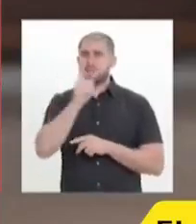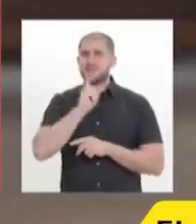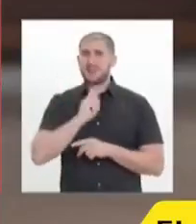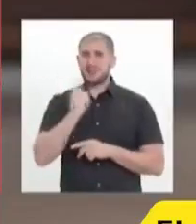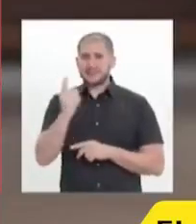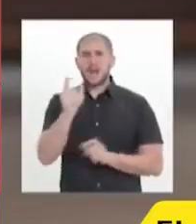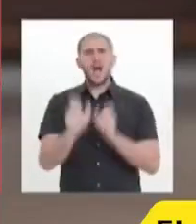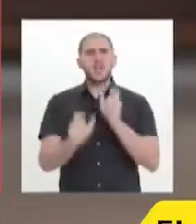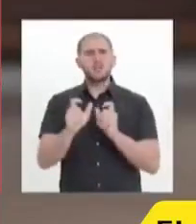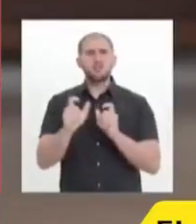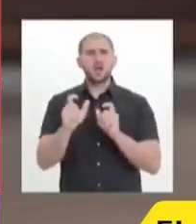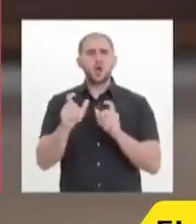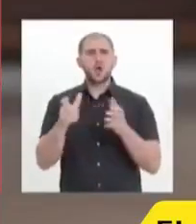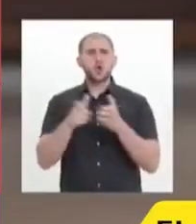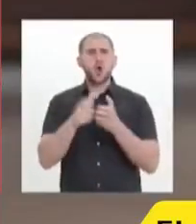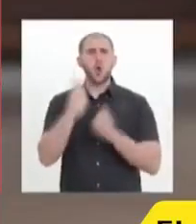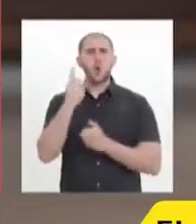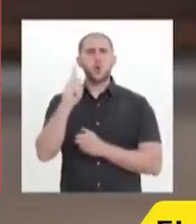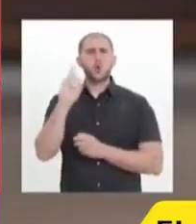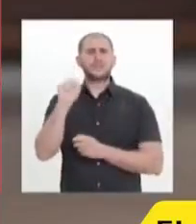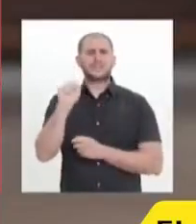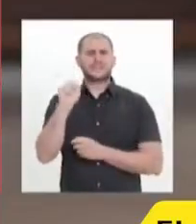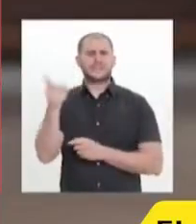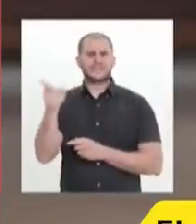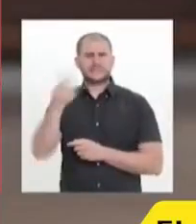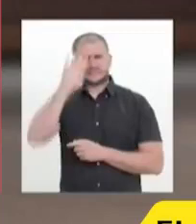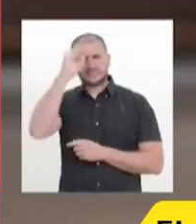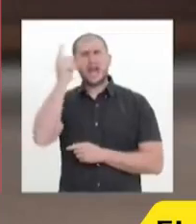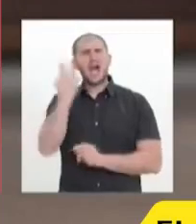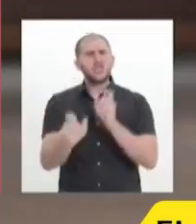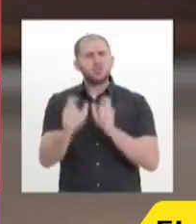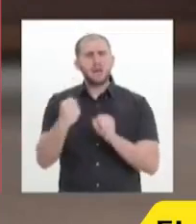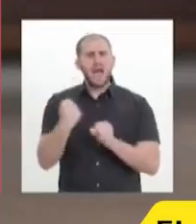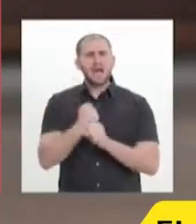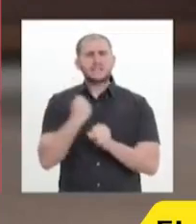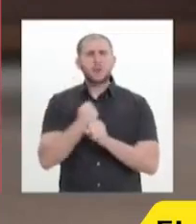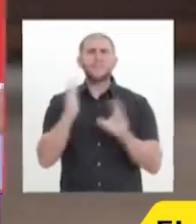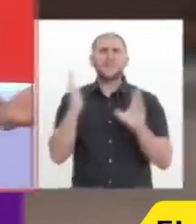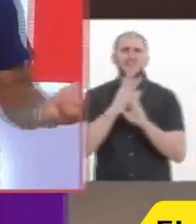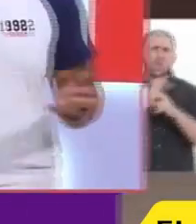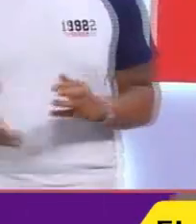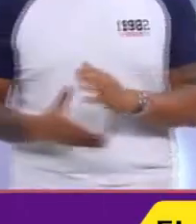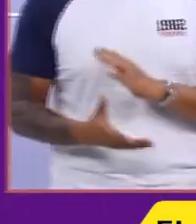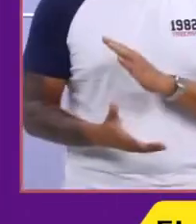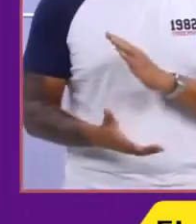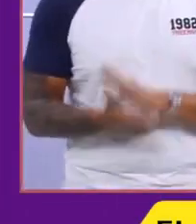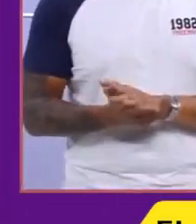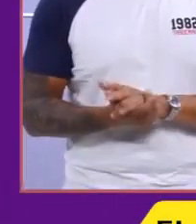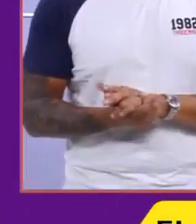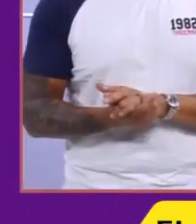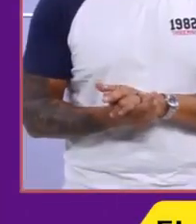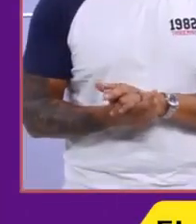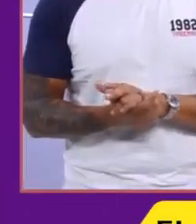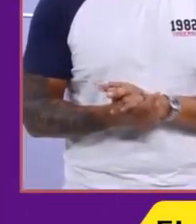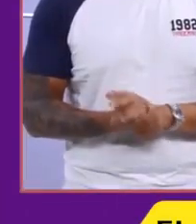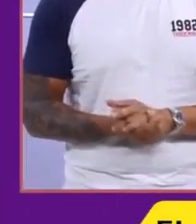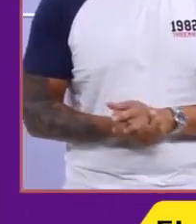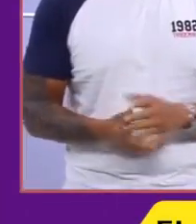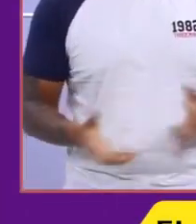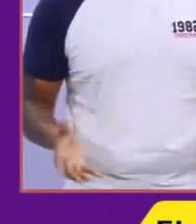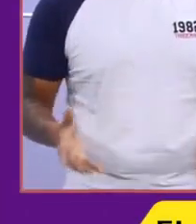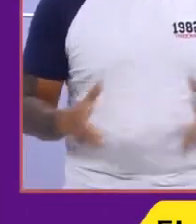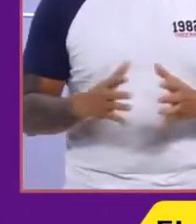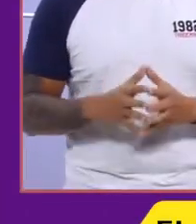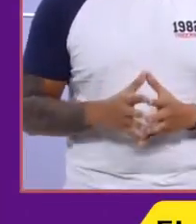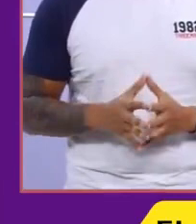de armas y comercial a Israel en tanto no cese el genocidio. Temoris Greco, pues te agradezco mucho que estuviste con